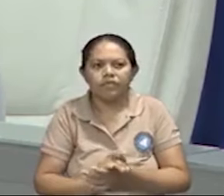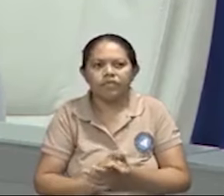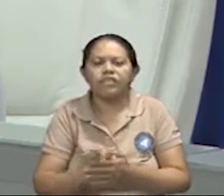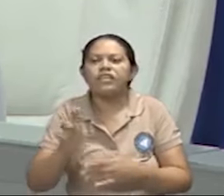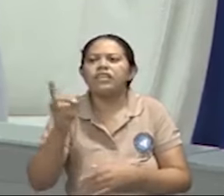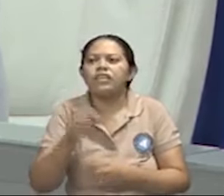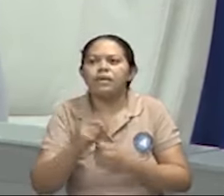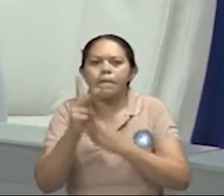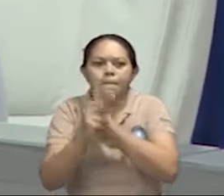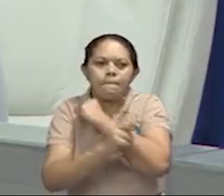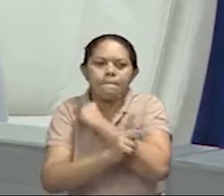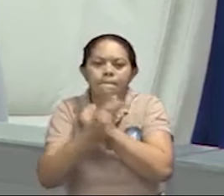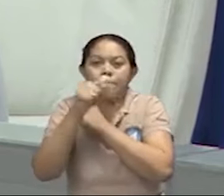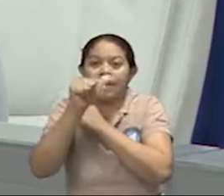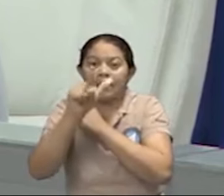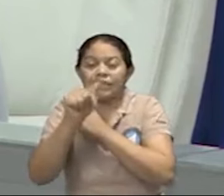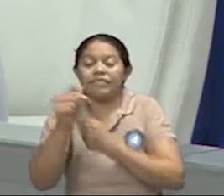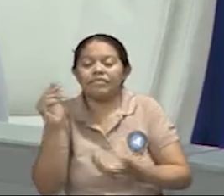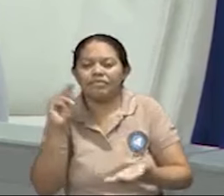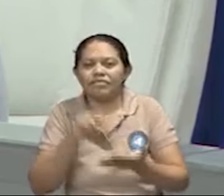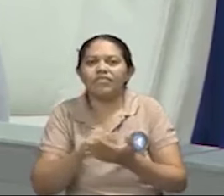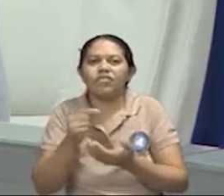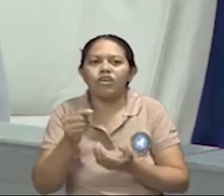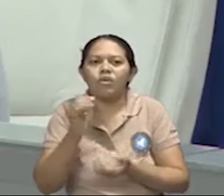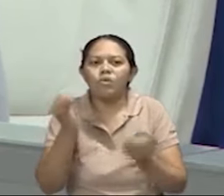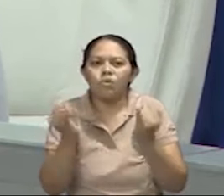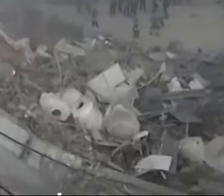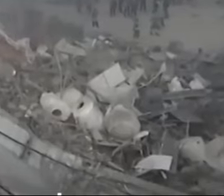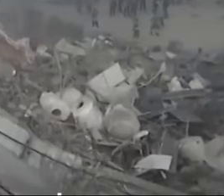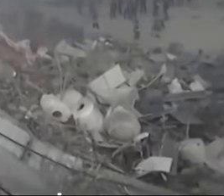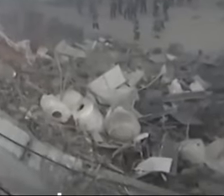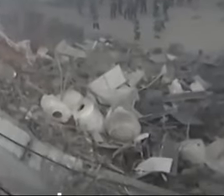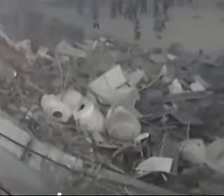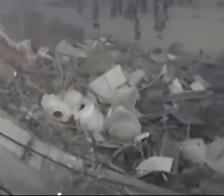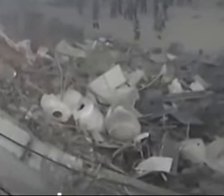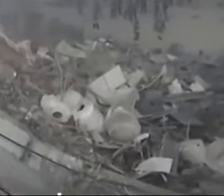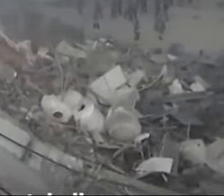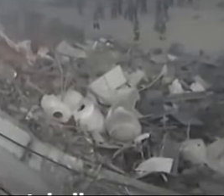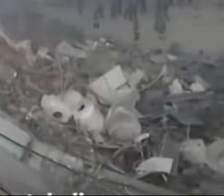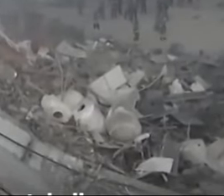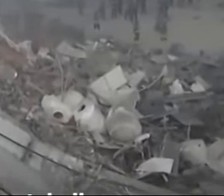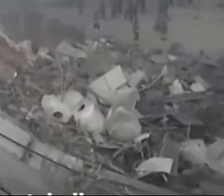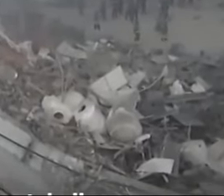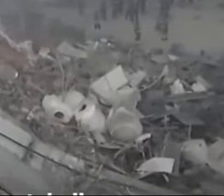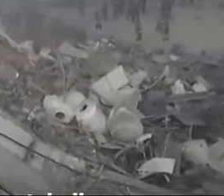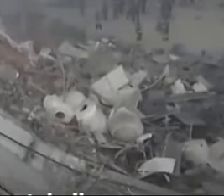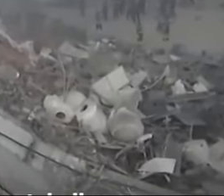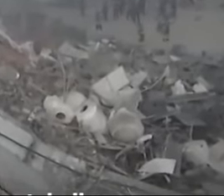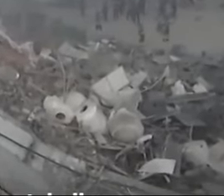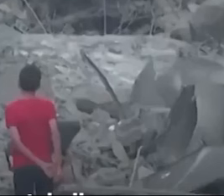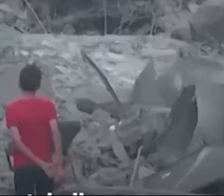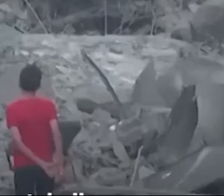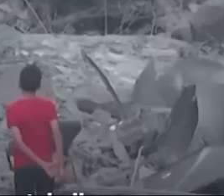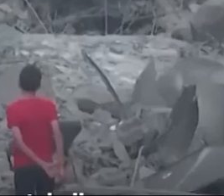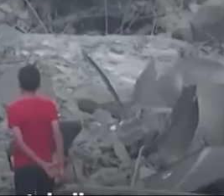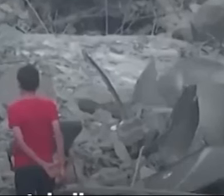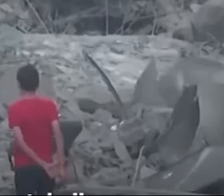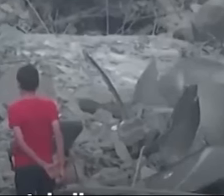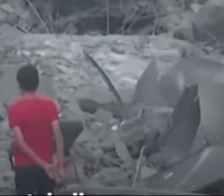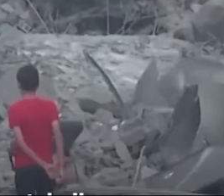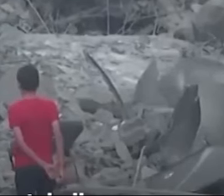pueblo palestino ambos pueblos compartimos el espíritu de lucha y resistencia ante las